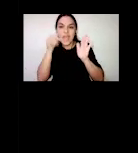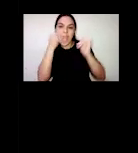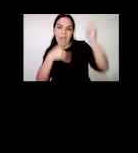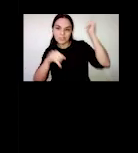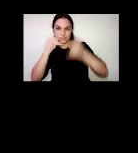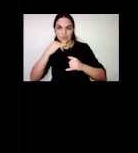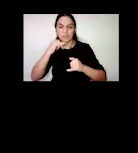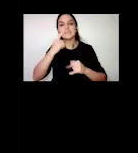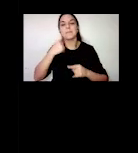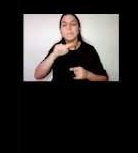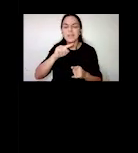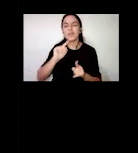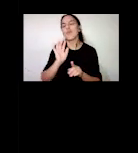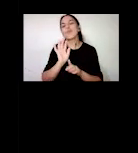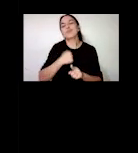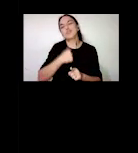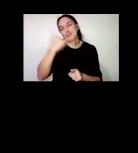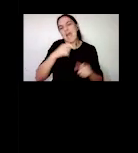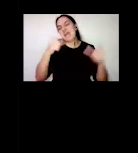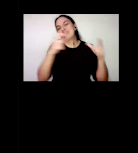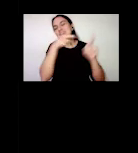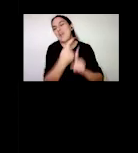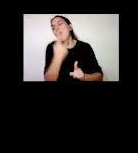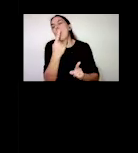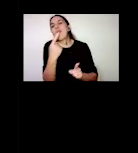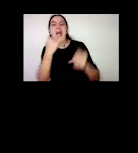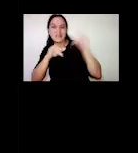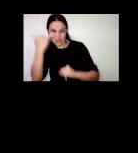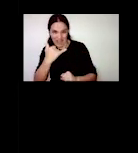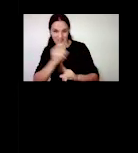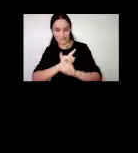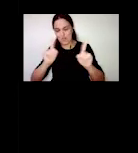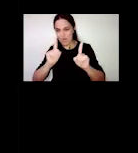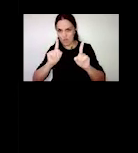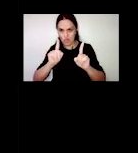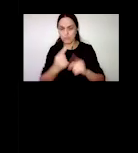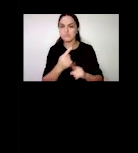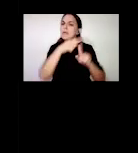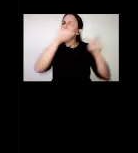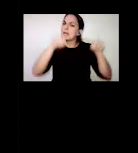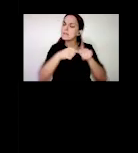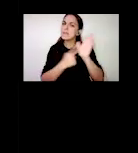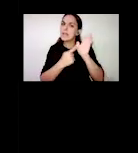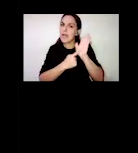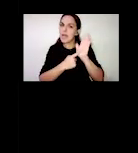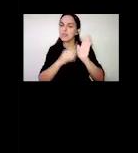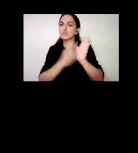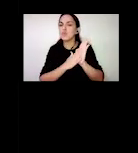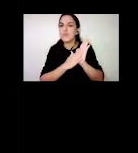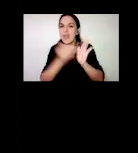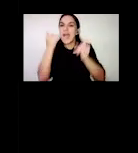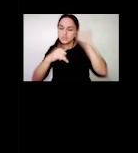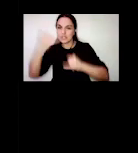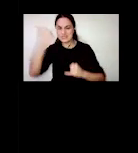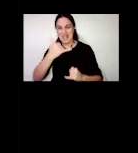no es que yo tengo un CDR y tengo una acción. Es un certificado de tenencia accionaria. Yo